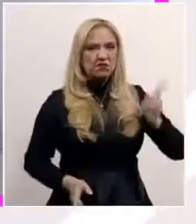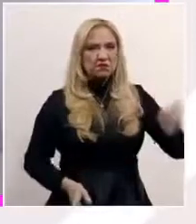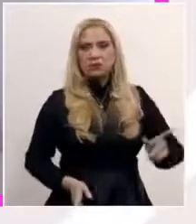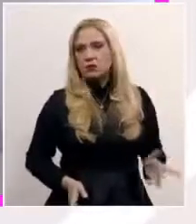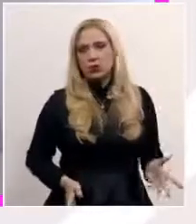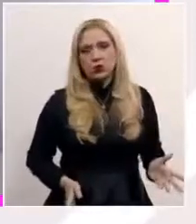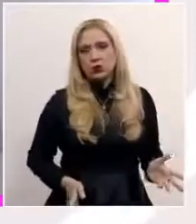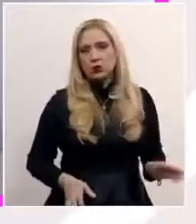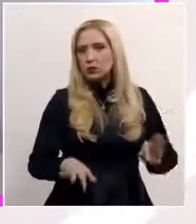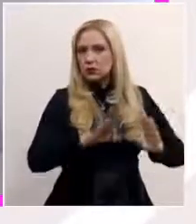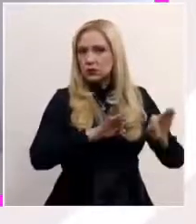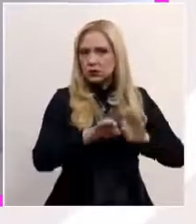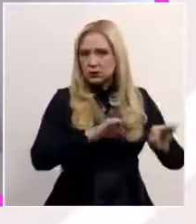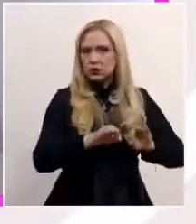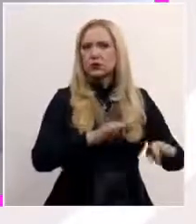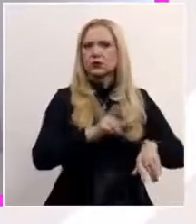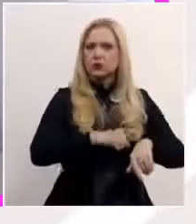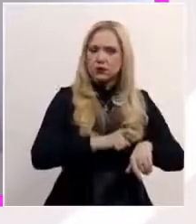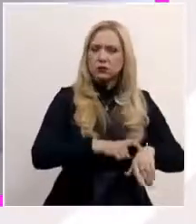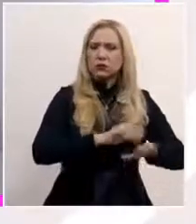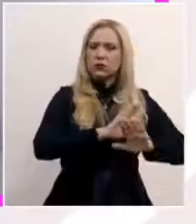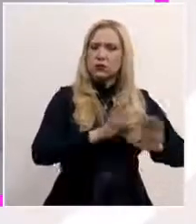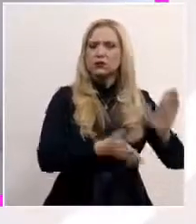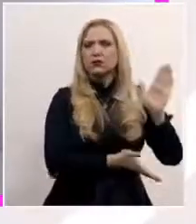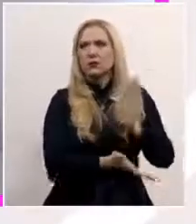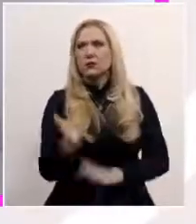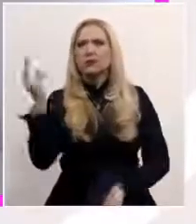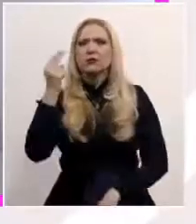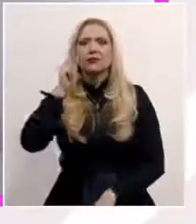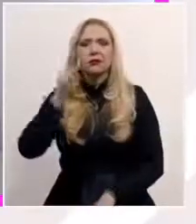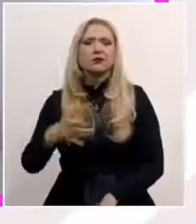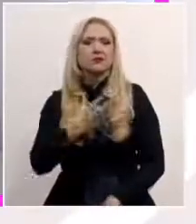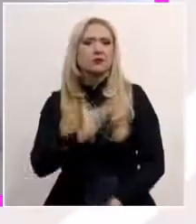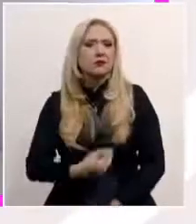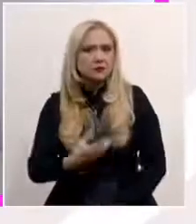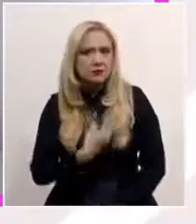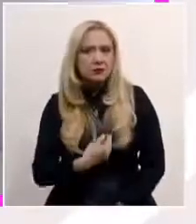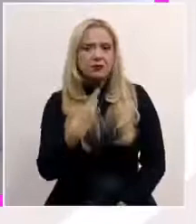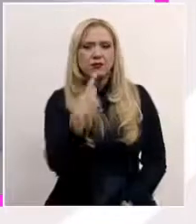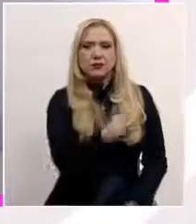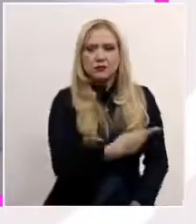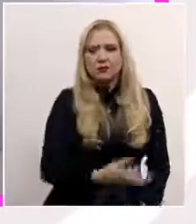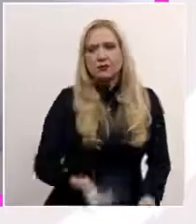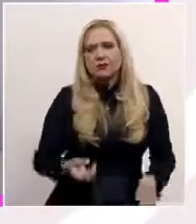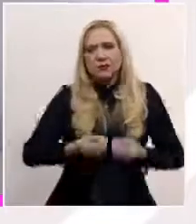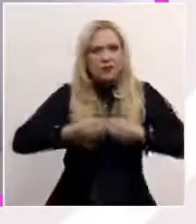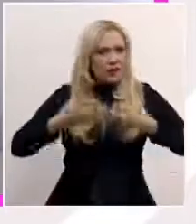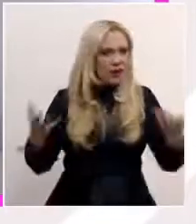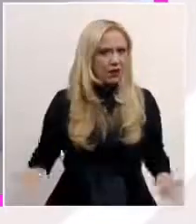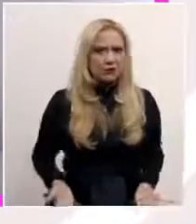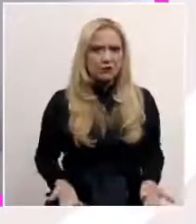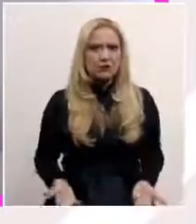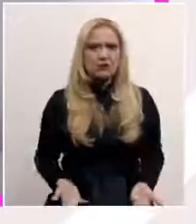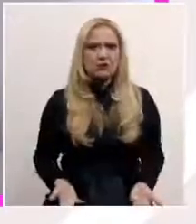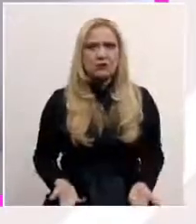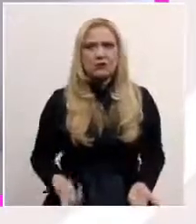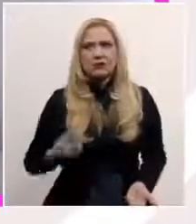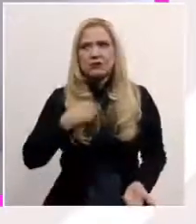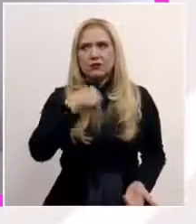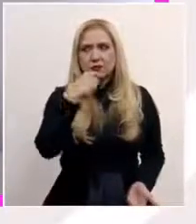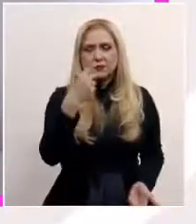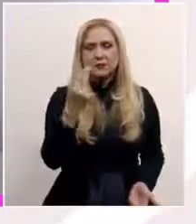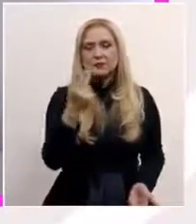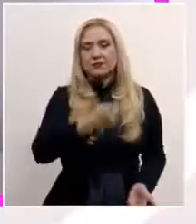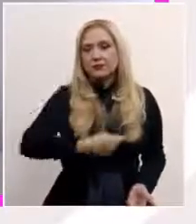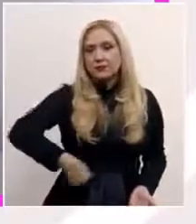consecuencias que puede tener el embarazo, o sea, y les digo, no me gusta ponerlo de esta forma, o sea, pero lo quiero plantear desde cómo lo pueden